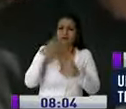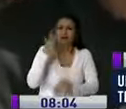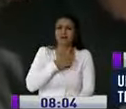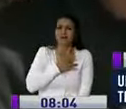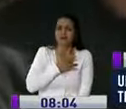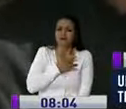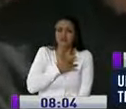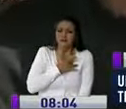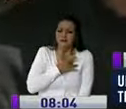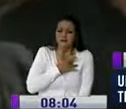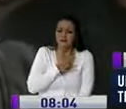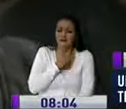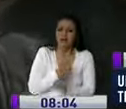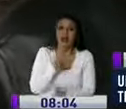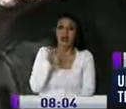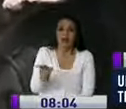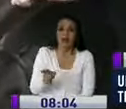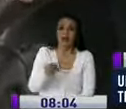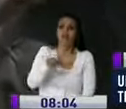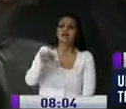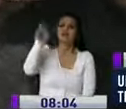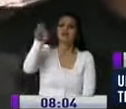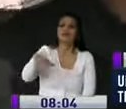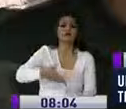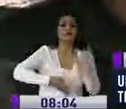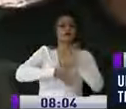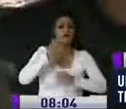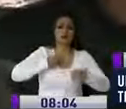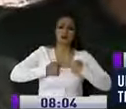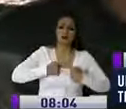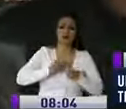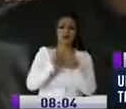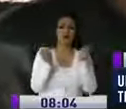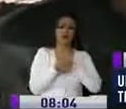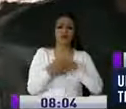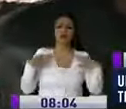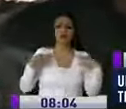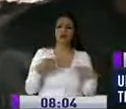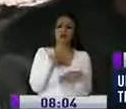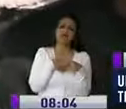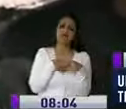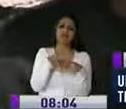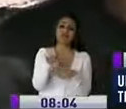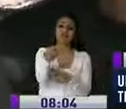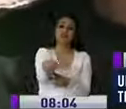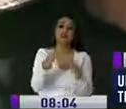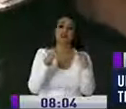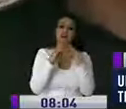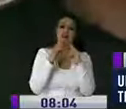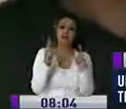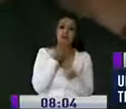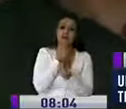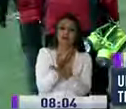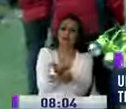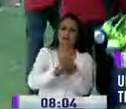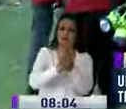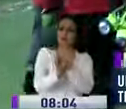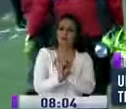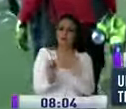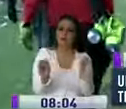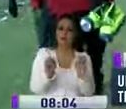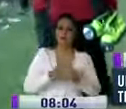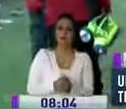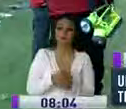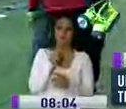duele, porque él salió, se fue a bañarse, se fue a cambiar de ropa, estaba sentado frente a mi casa, pero nunca me dijo nada. Se conoce que en